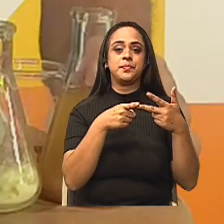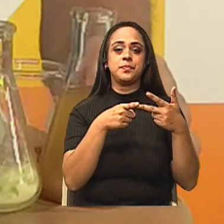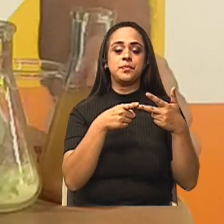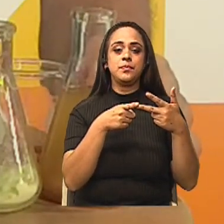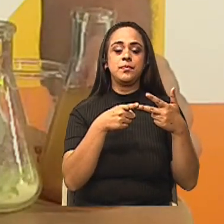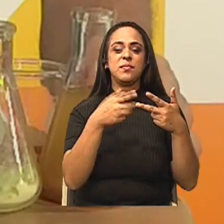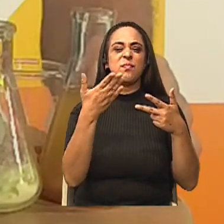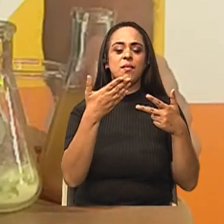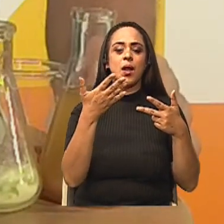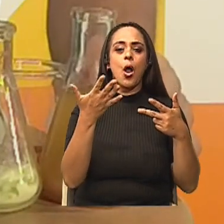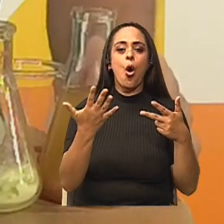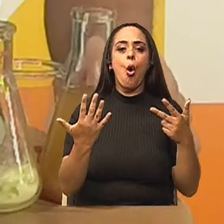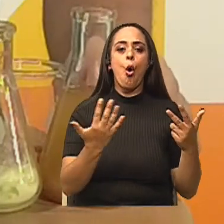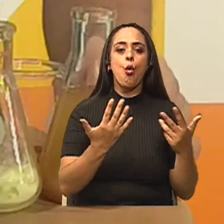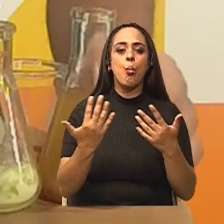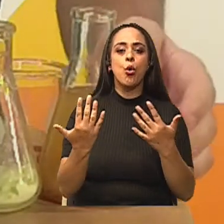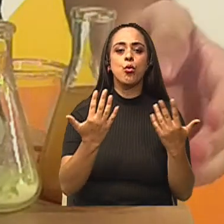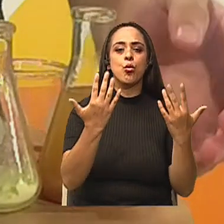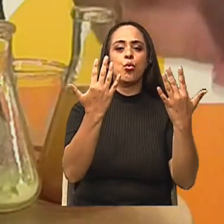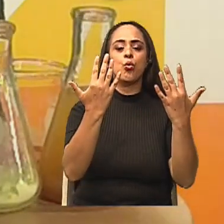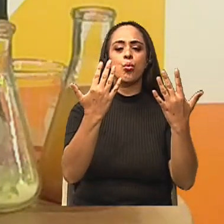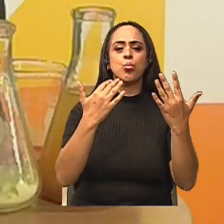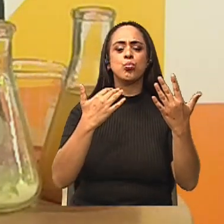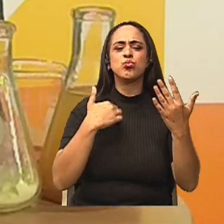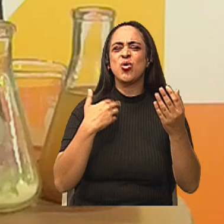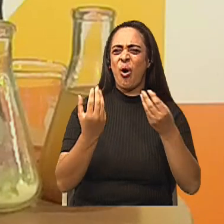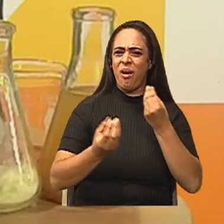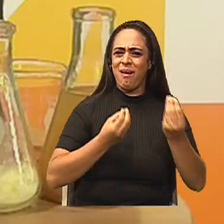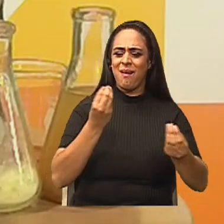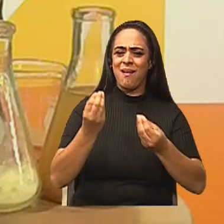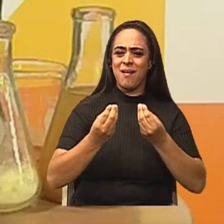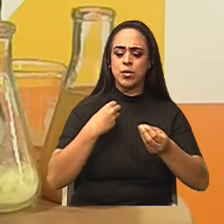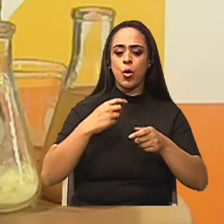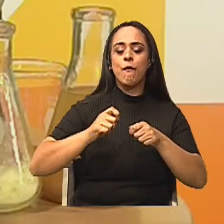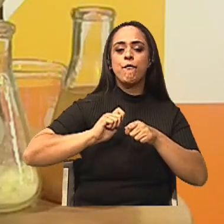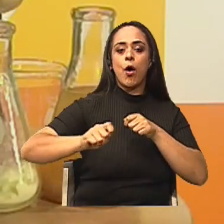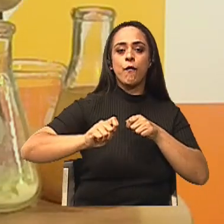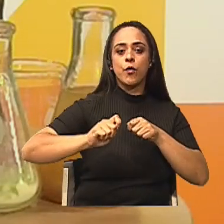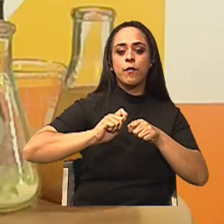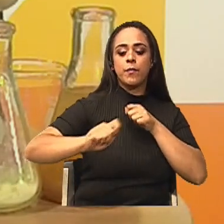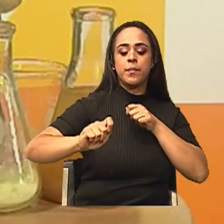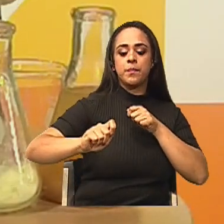es humo. ¿Cómo lo hice? Simplemente encendí unos fósforos,